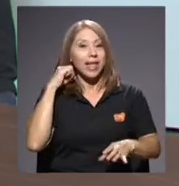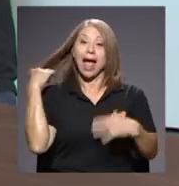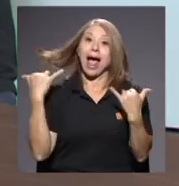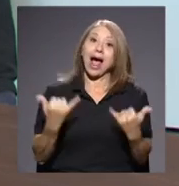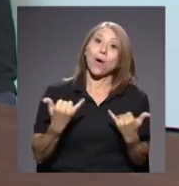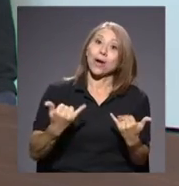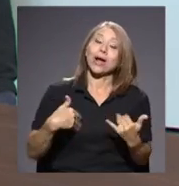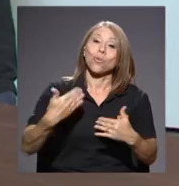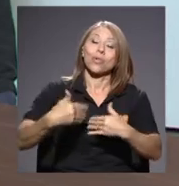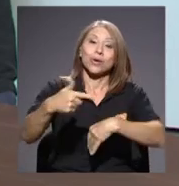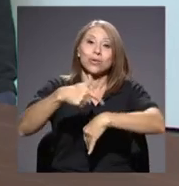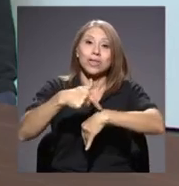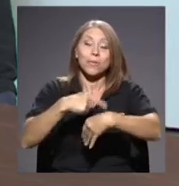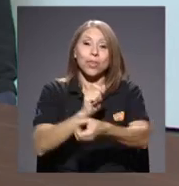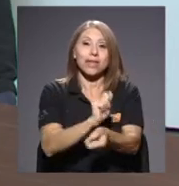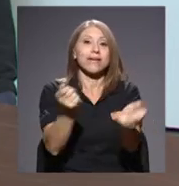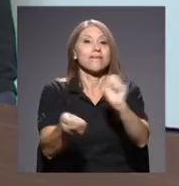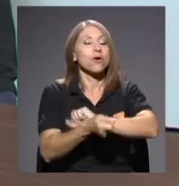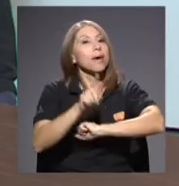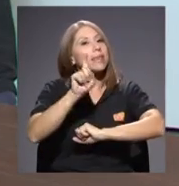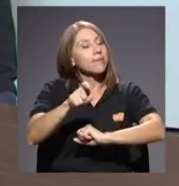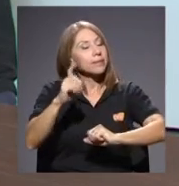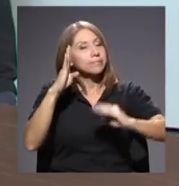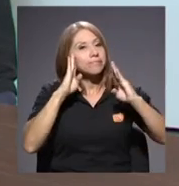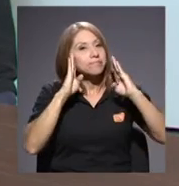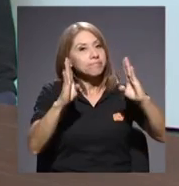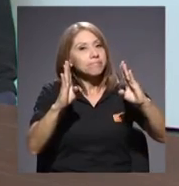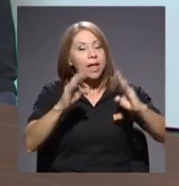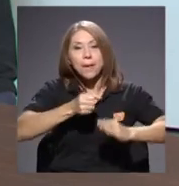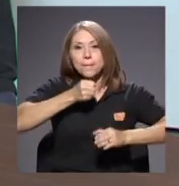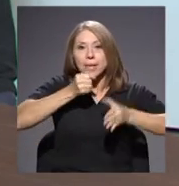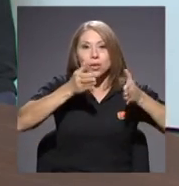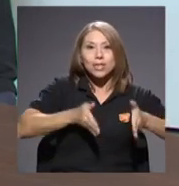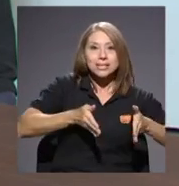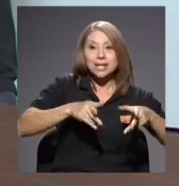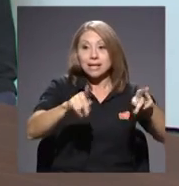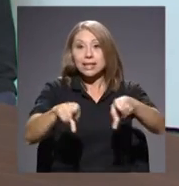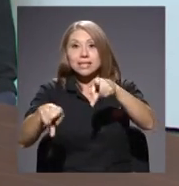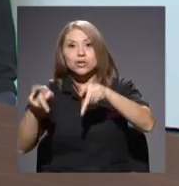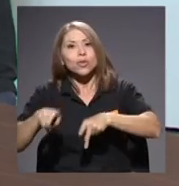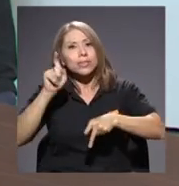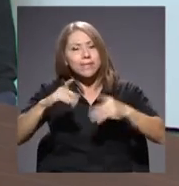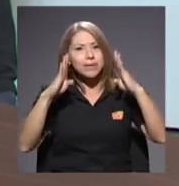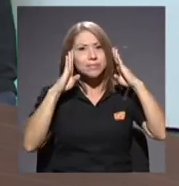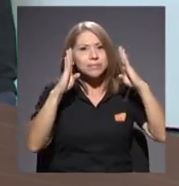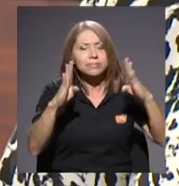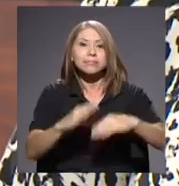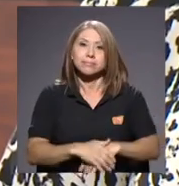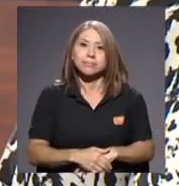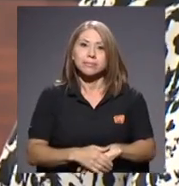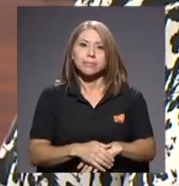reforma hay que ponerle mucha atención, y los periodistas y la sociedad tienen que estar muy atenta a eso. Bueno, de hecho, te voy a comentar,